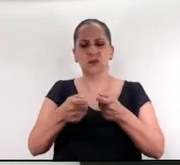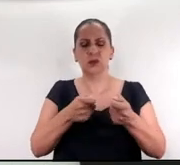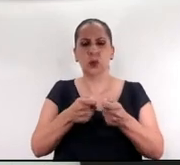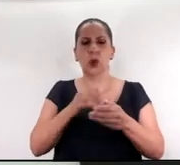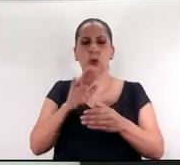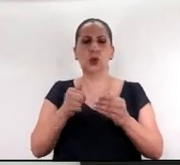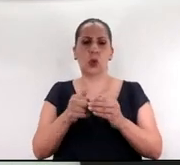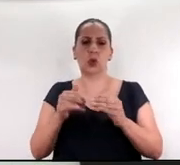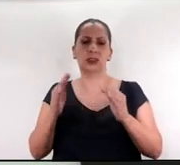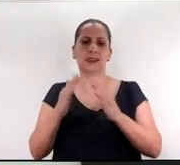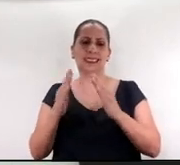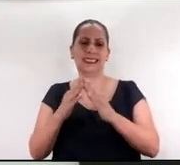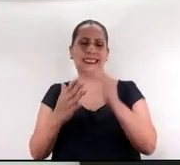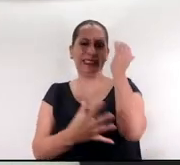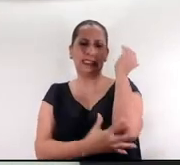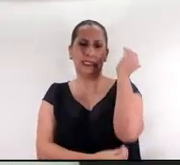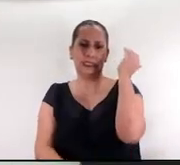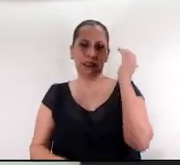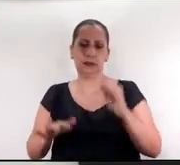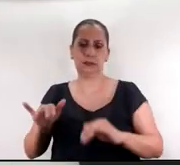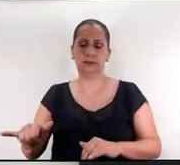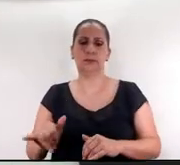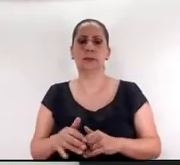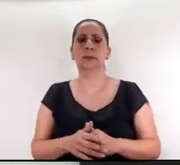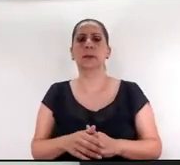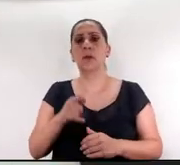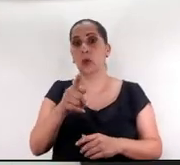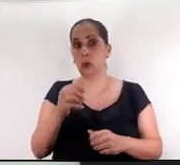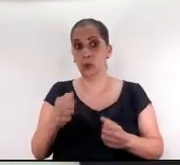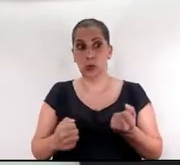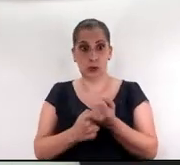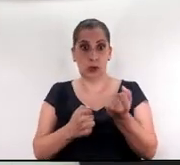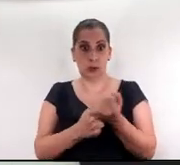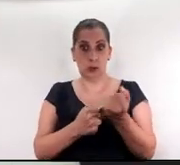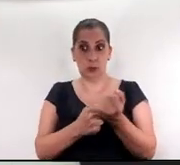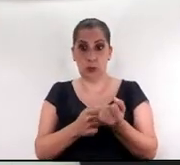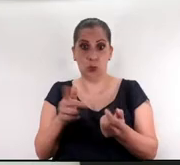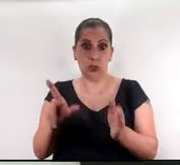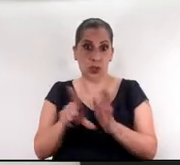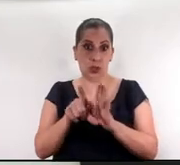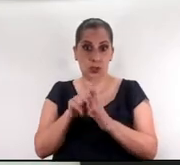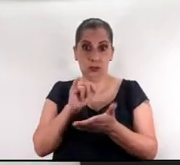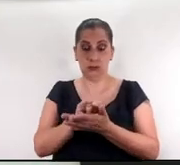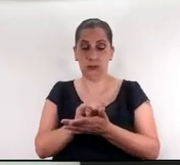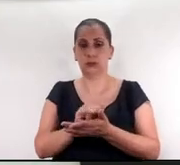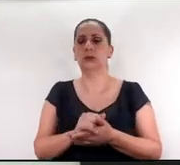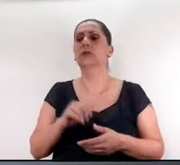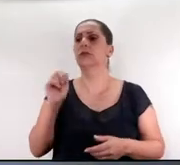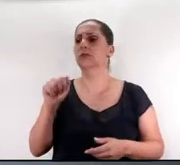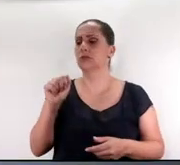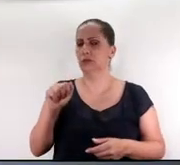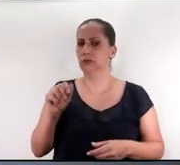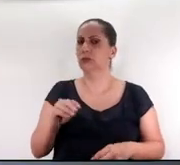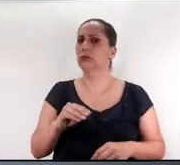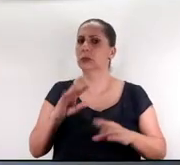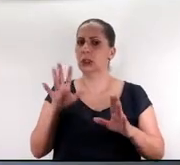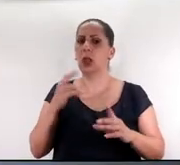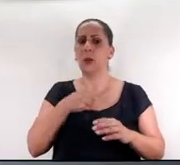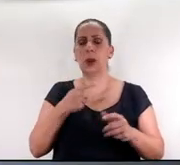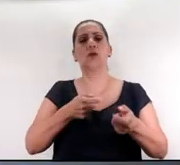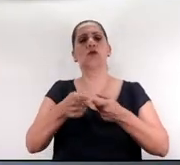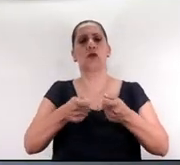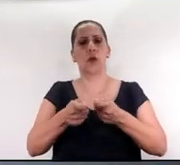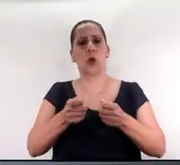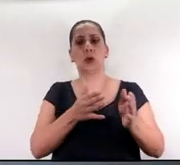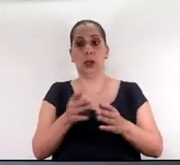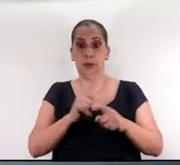asentamientos informales o precarios. ¿Usted entonces lo apoyaría a una ley como esta? Sin duda, para regularlos y ordenarlos,